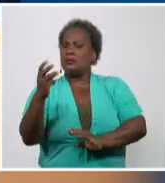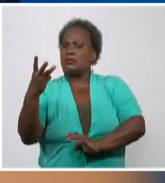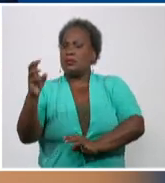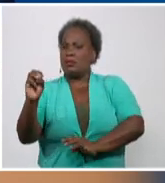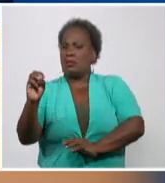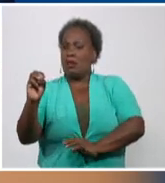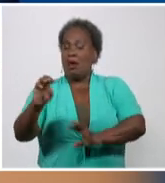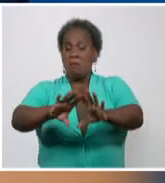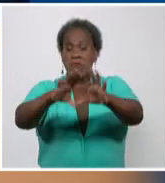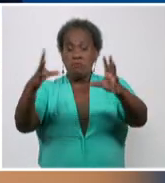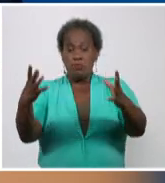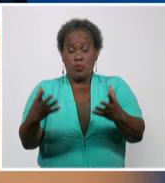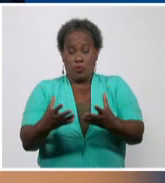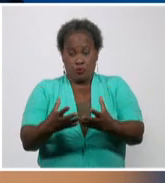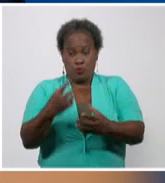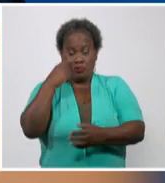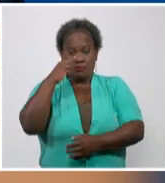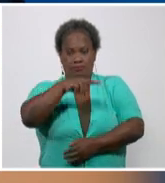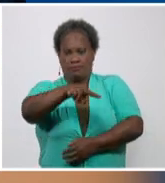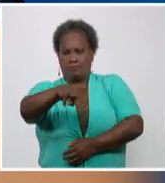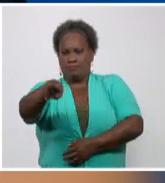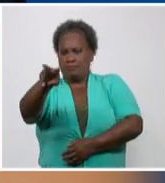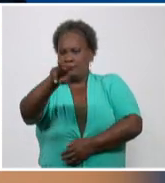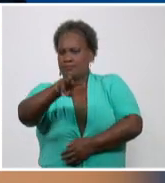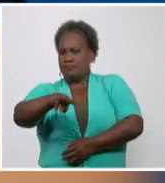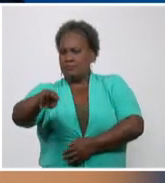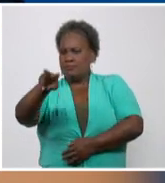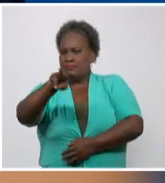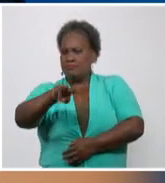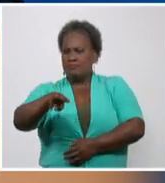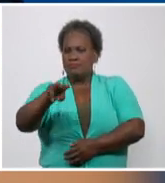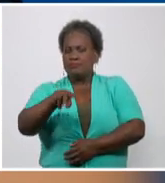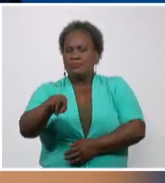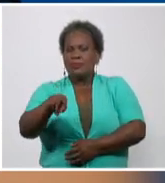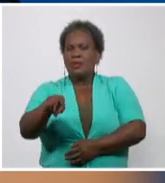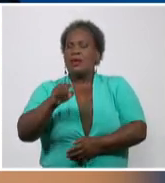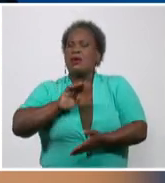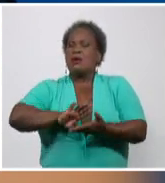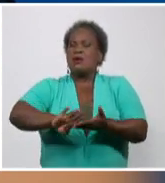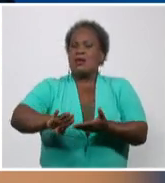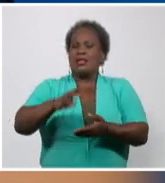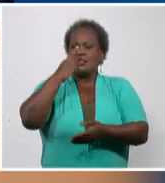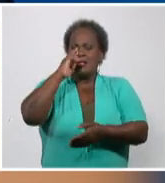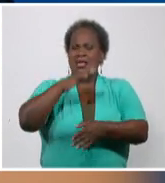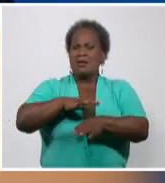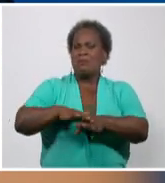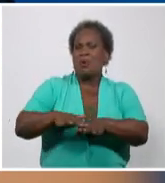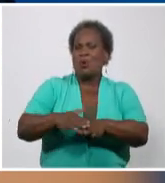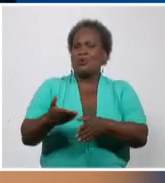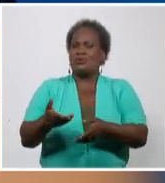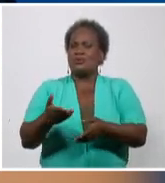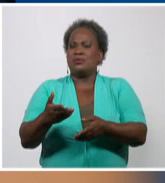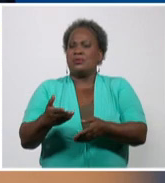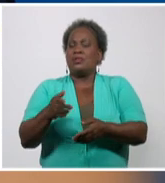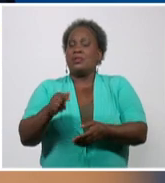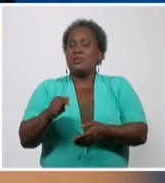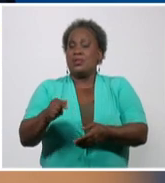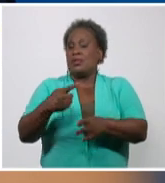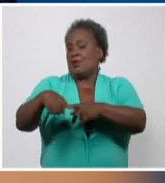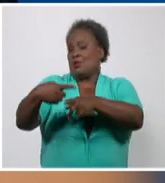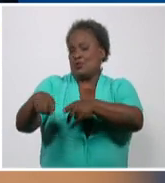el mundo se observa una inquietante oleada de racismo, discriminación racial y